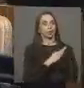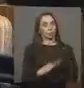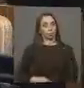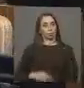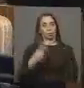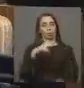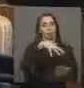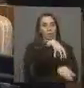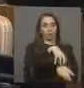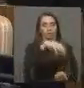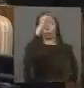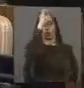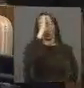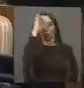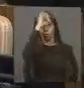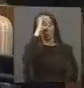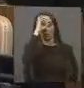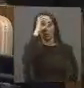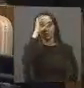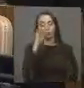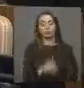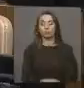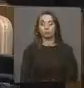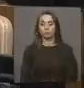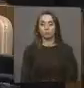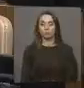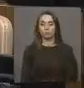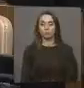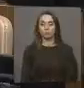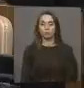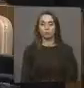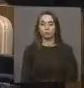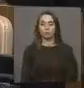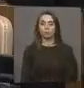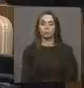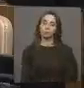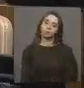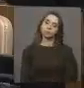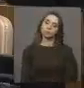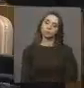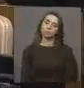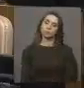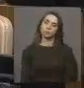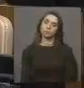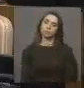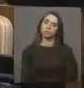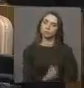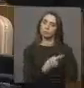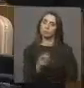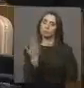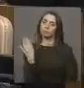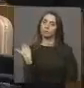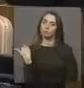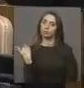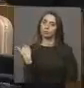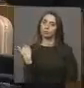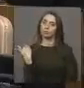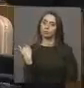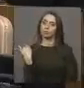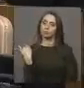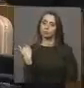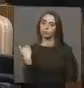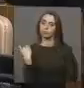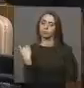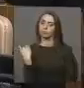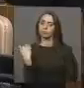región respecto a las fuertes presiones que en la última semana ha ejercido